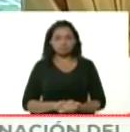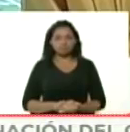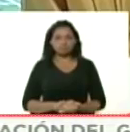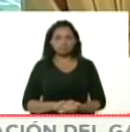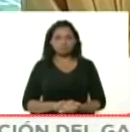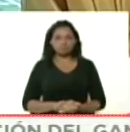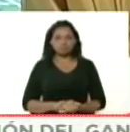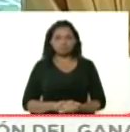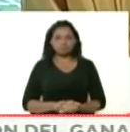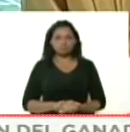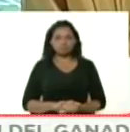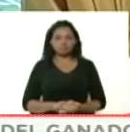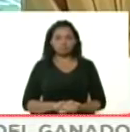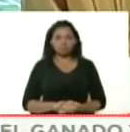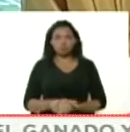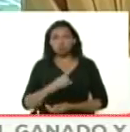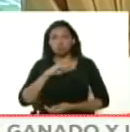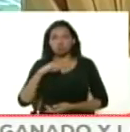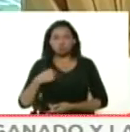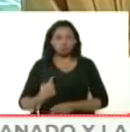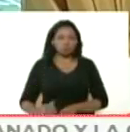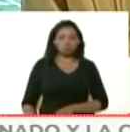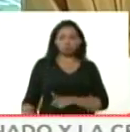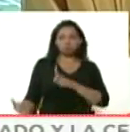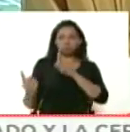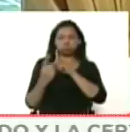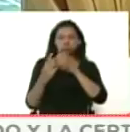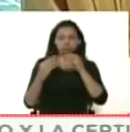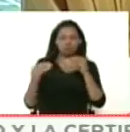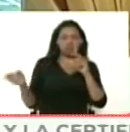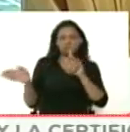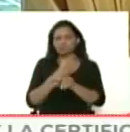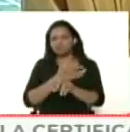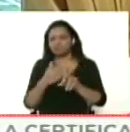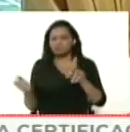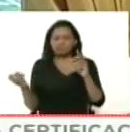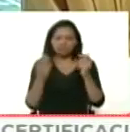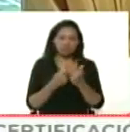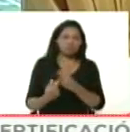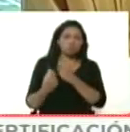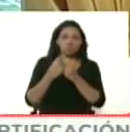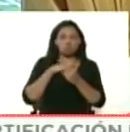Estamos enfrentando, producto de todo este ataque económico,